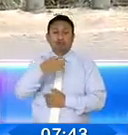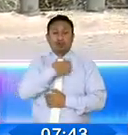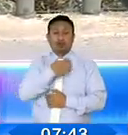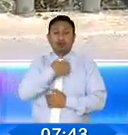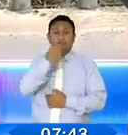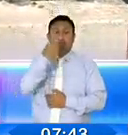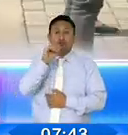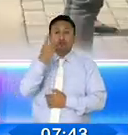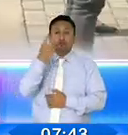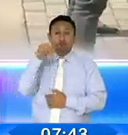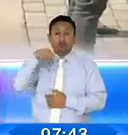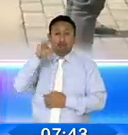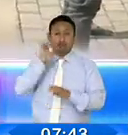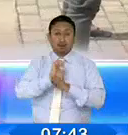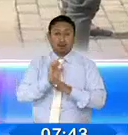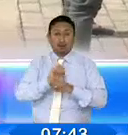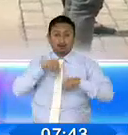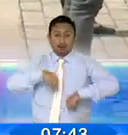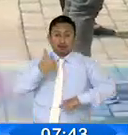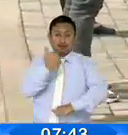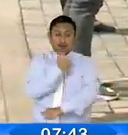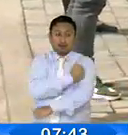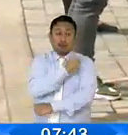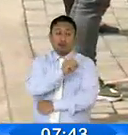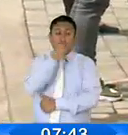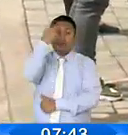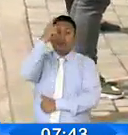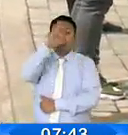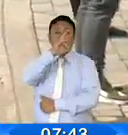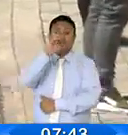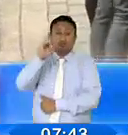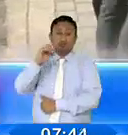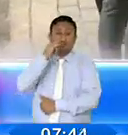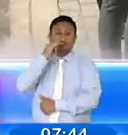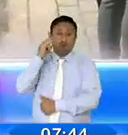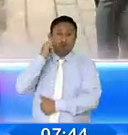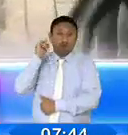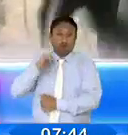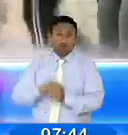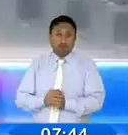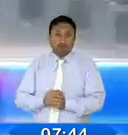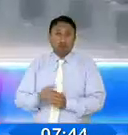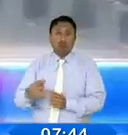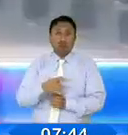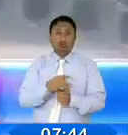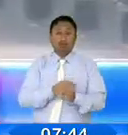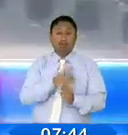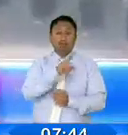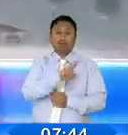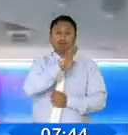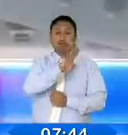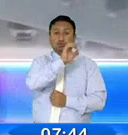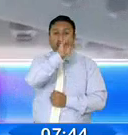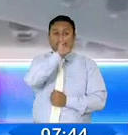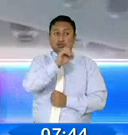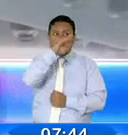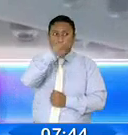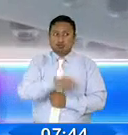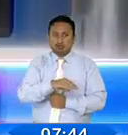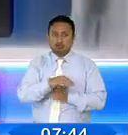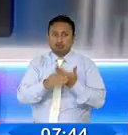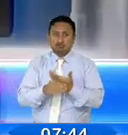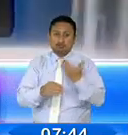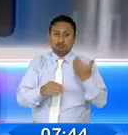el Ecuador se vacunó a más de 1.700.000 menores, lo que significó un 24% menos de la cifra del